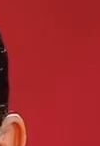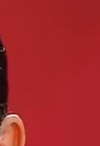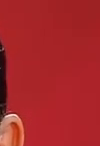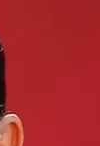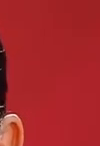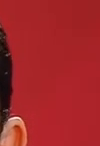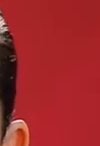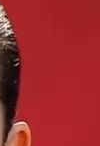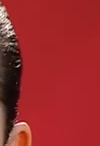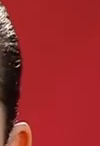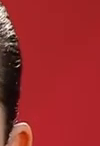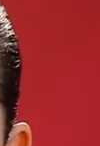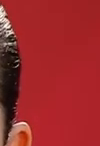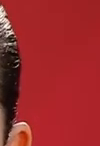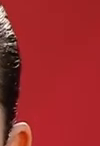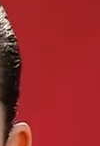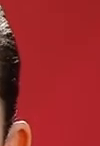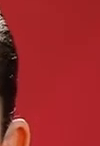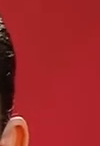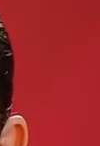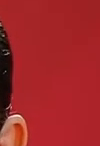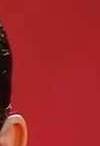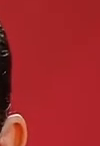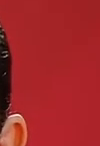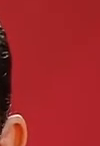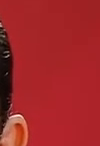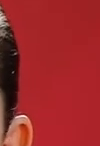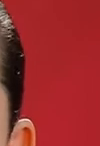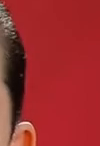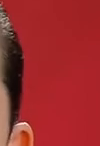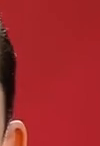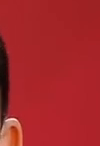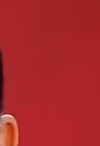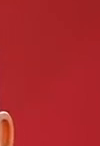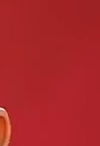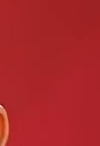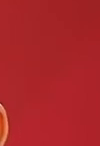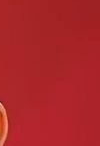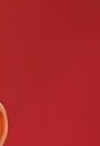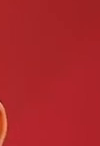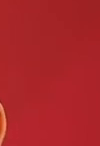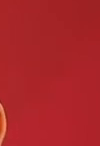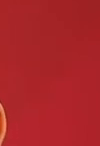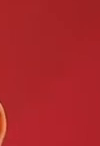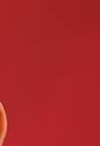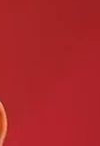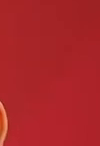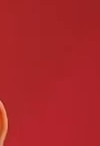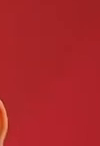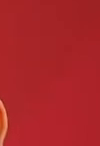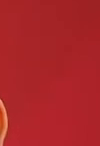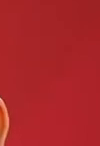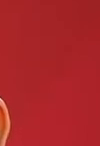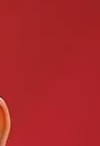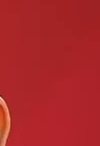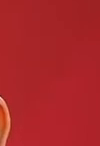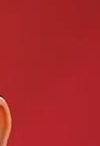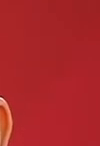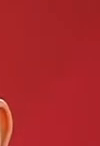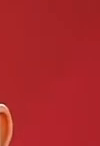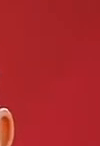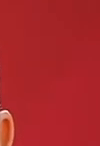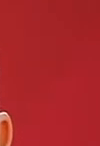ha desarrollado un sistema de cuidados. Desafortunadamente, como nosotros nos encontramos la funcionalidad del